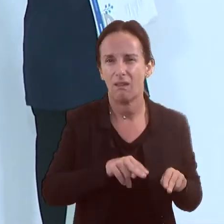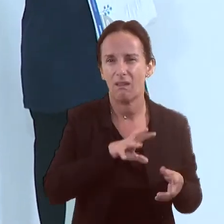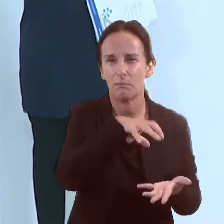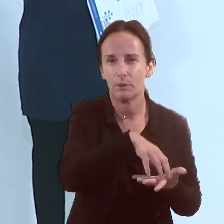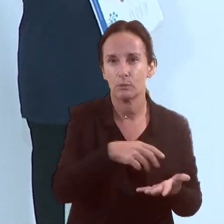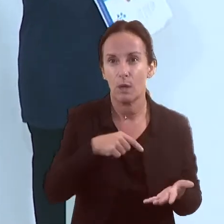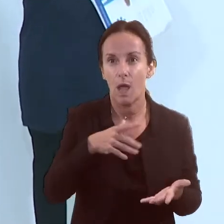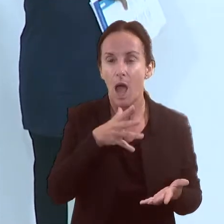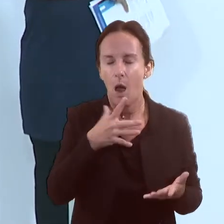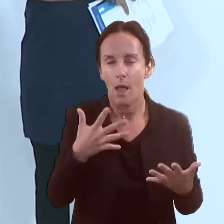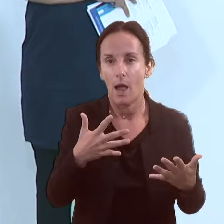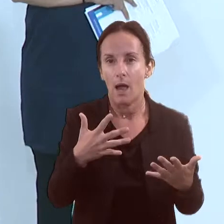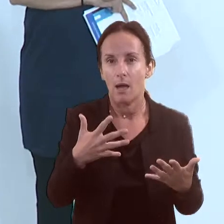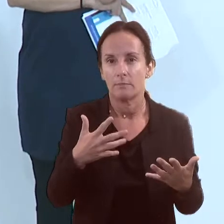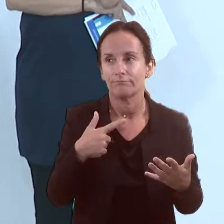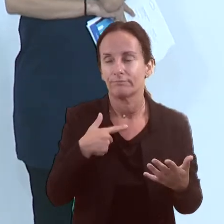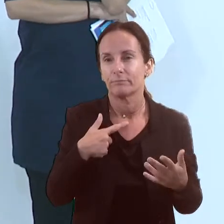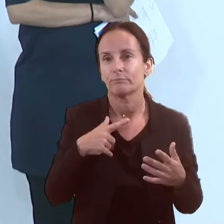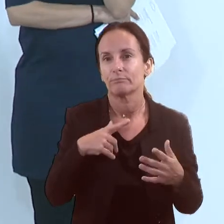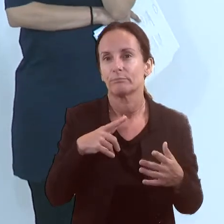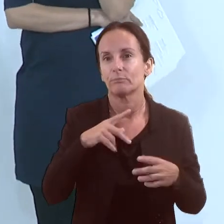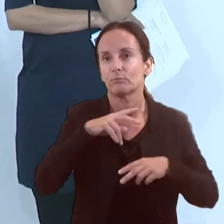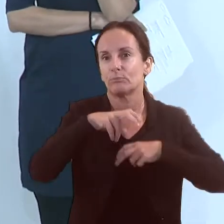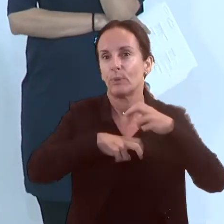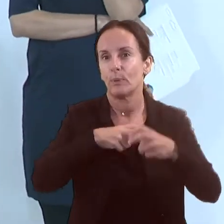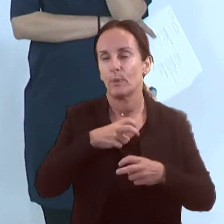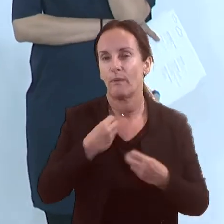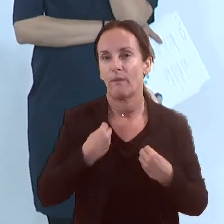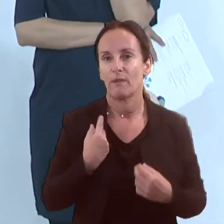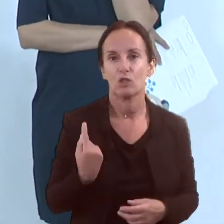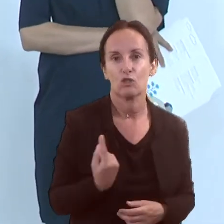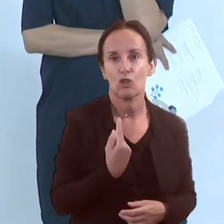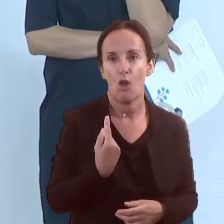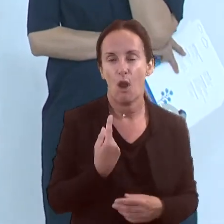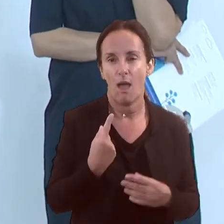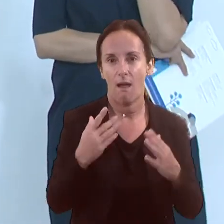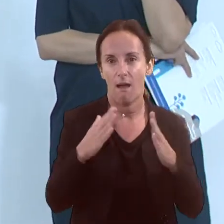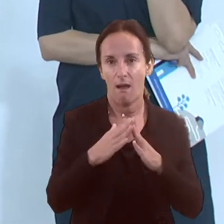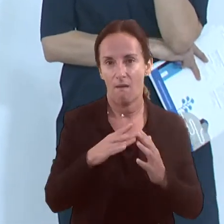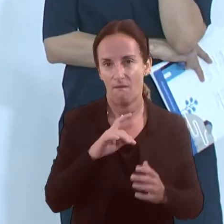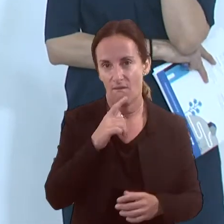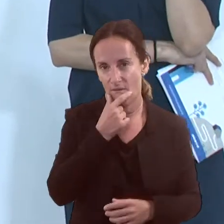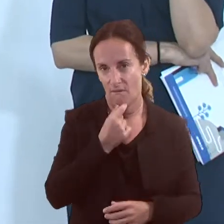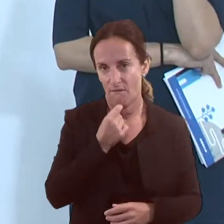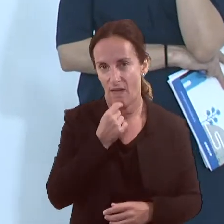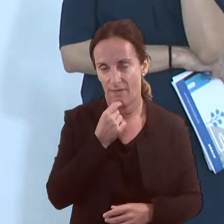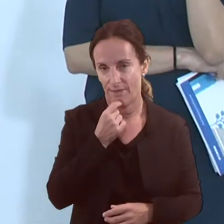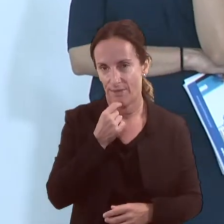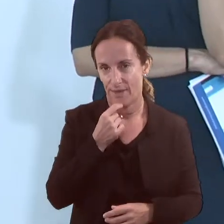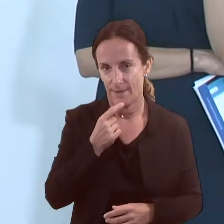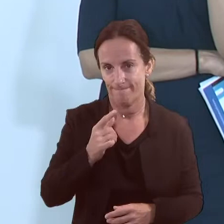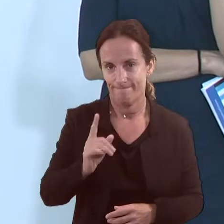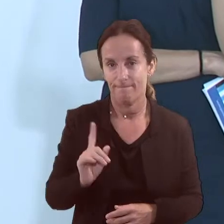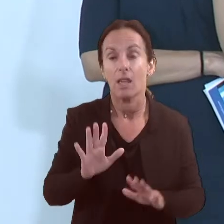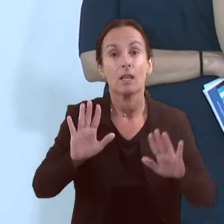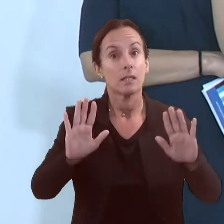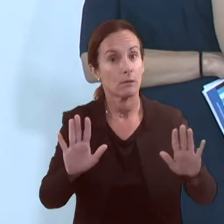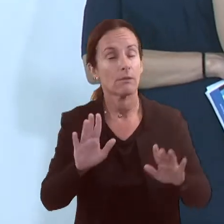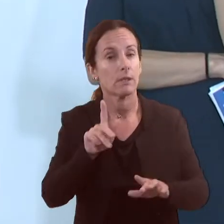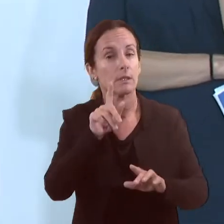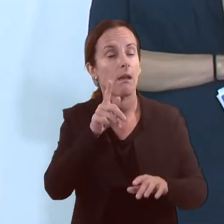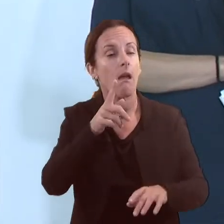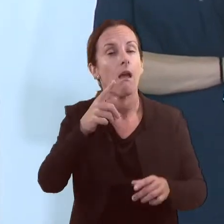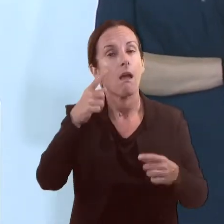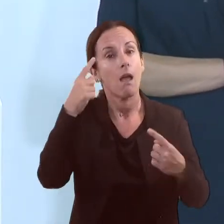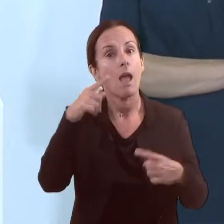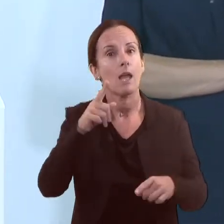una vivienda pues no siempre es fácil, ¿no? Entonces, las personas tienen capacidad para decidir si quieren vivir solas o quieren vivir